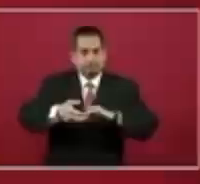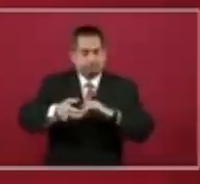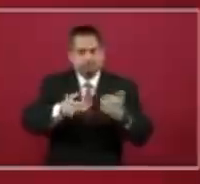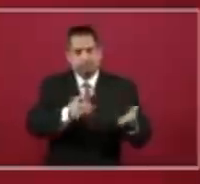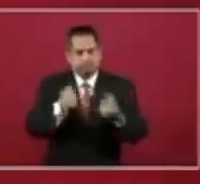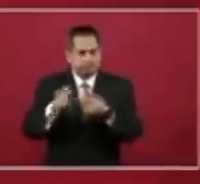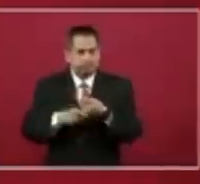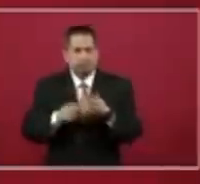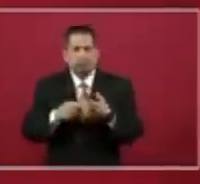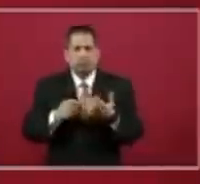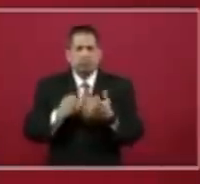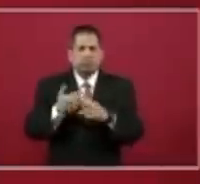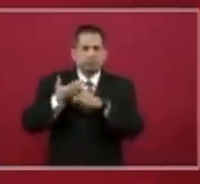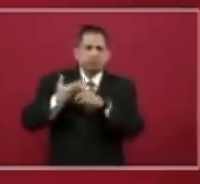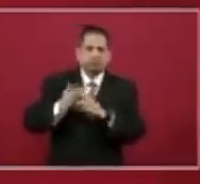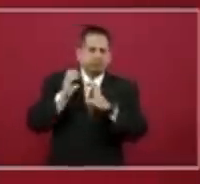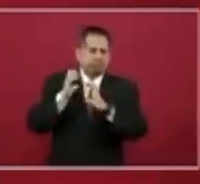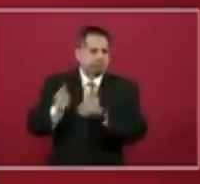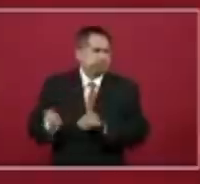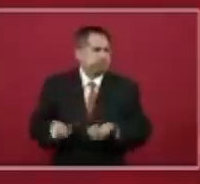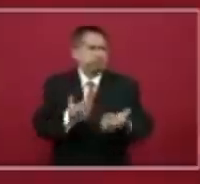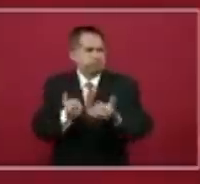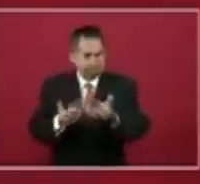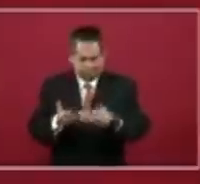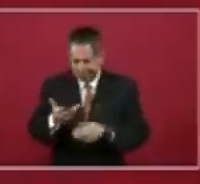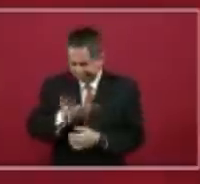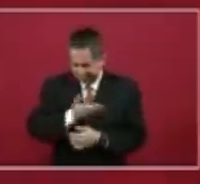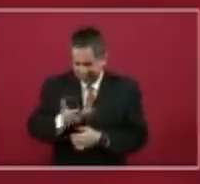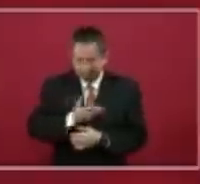carros tanque. Tenemos capacidad